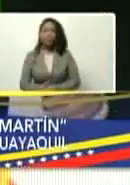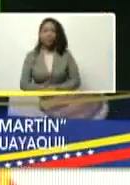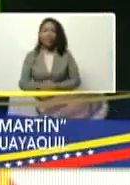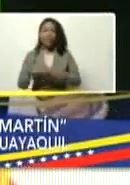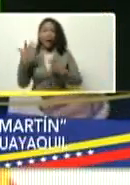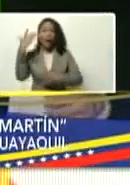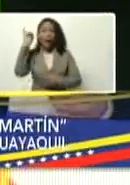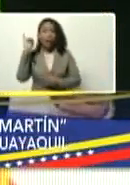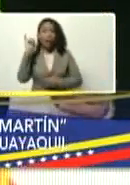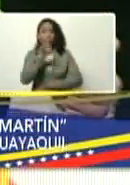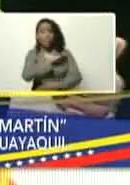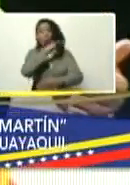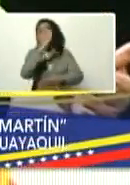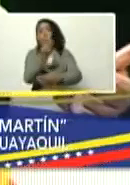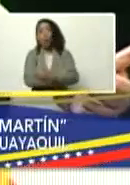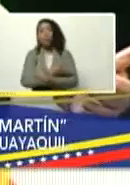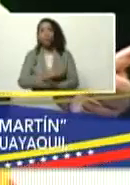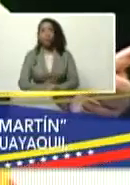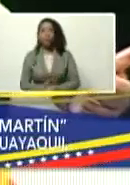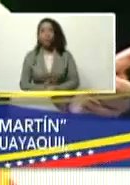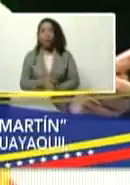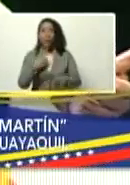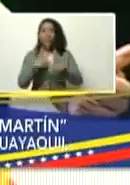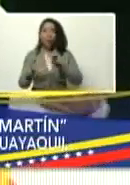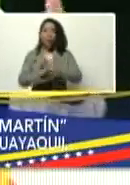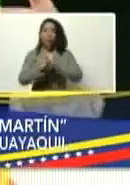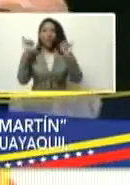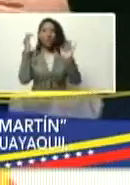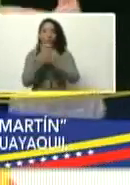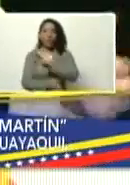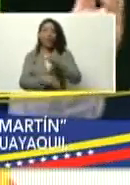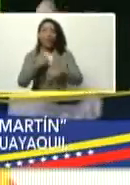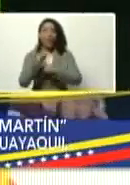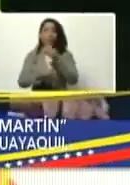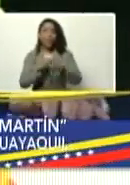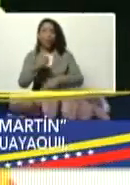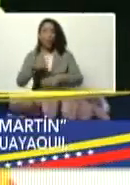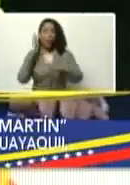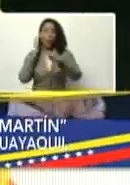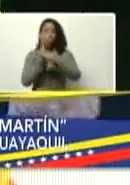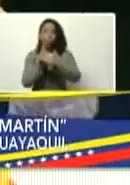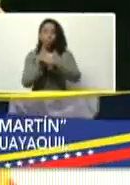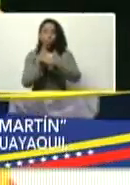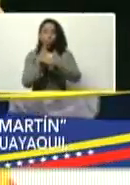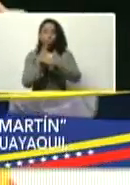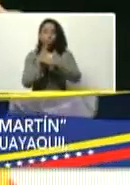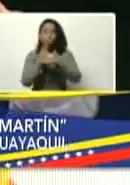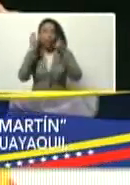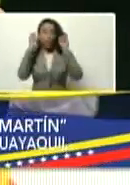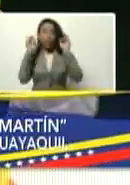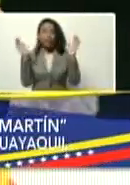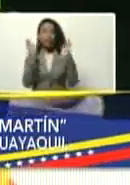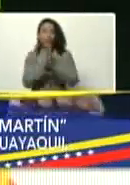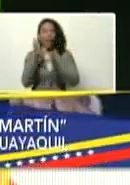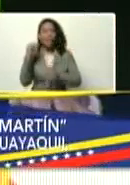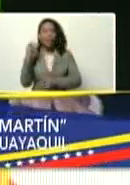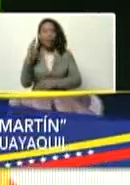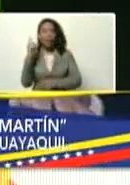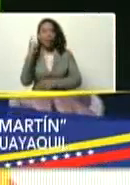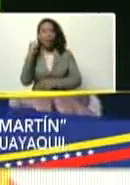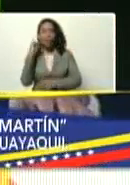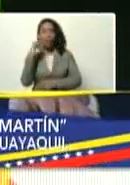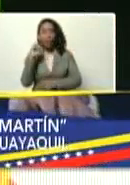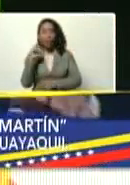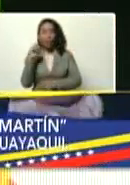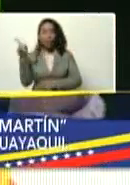una flota poderosa, pero que finalmente lo que hizo fue también torpedear la acción de San Martín. Esa gestión fue